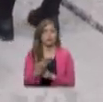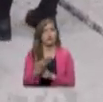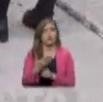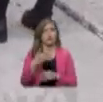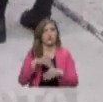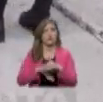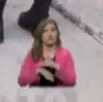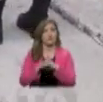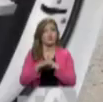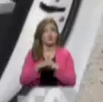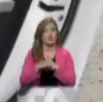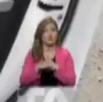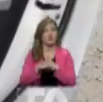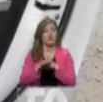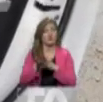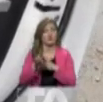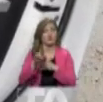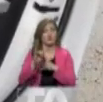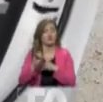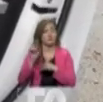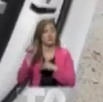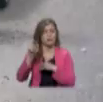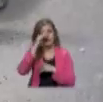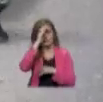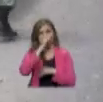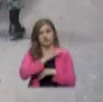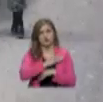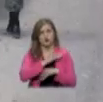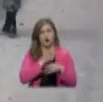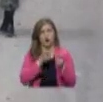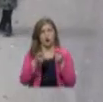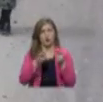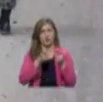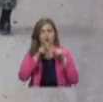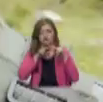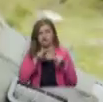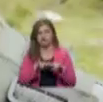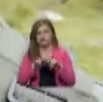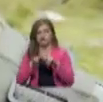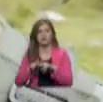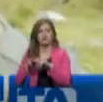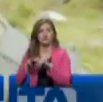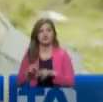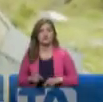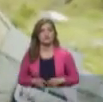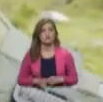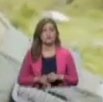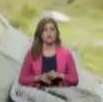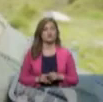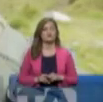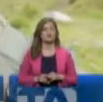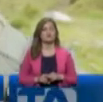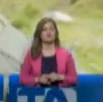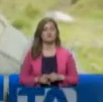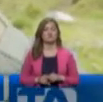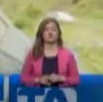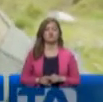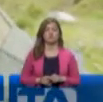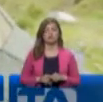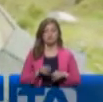los ingresos al CRS Turi, las Fuerzas Armadas mantienen los operativos de control. El personal que ha reportado hallazgos